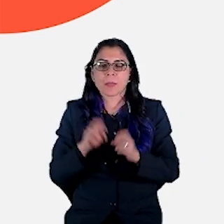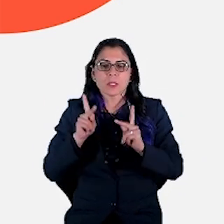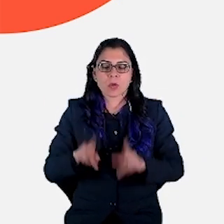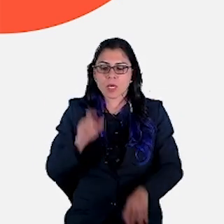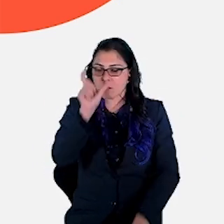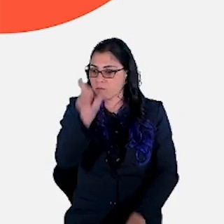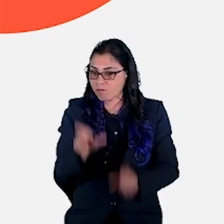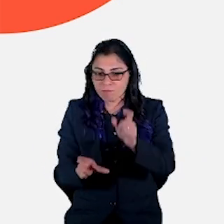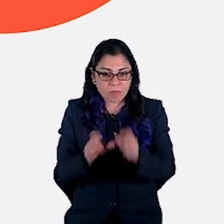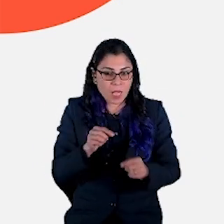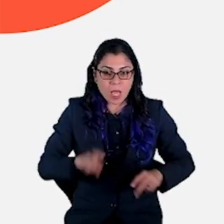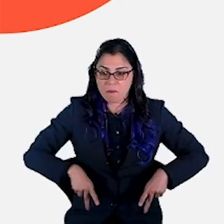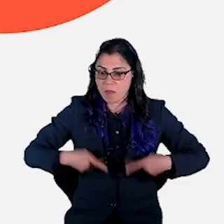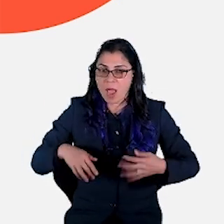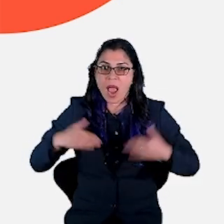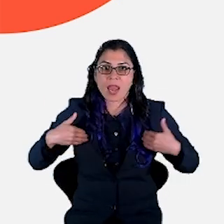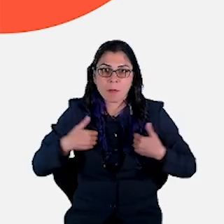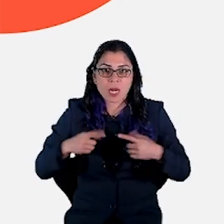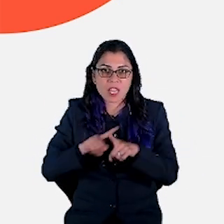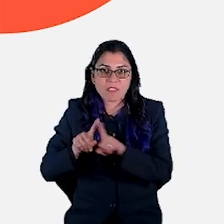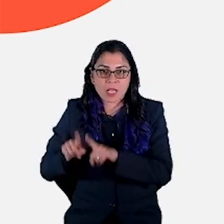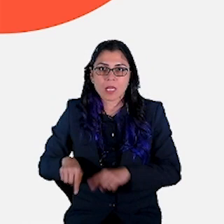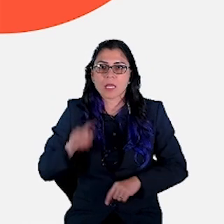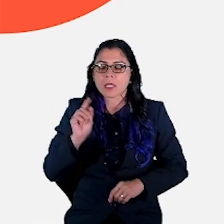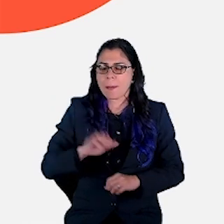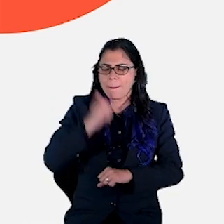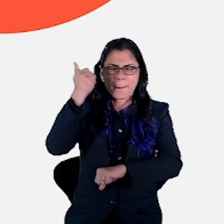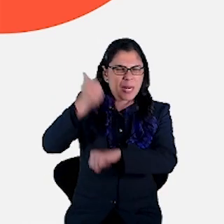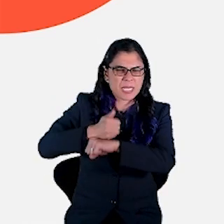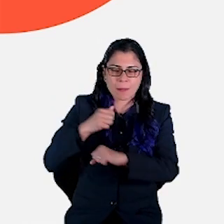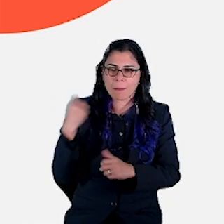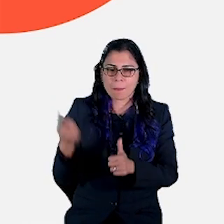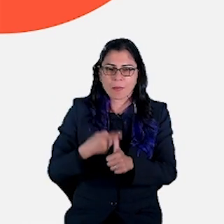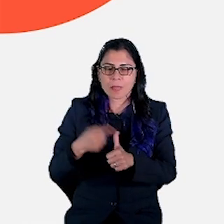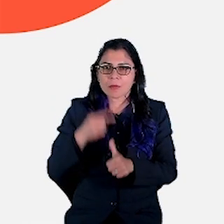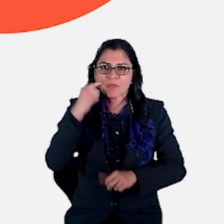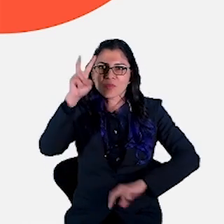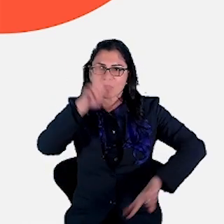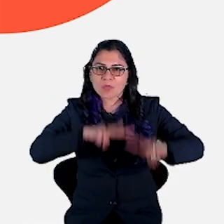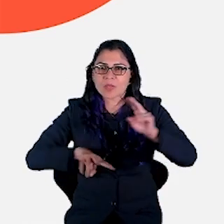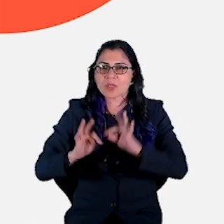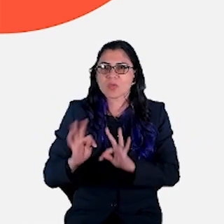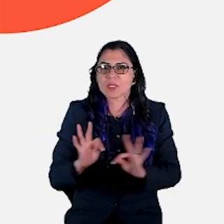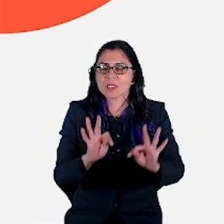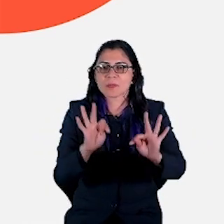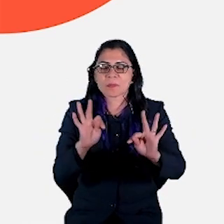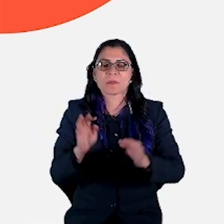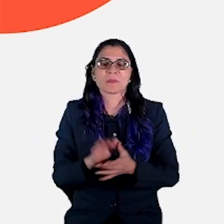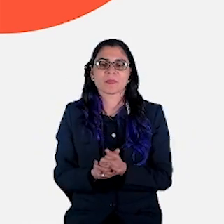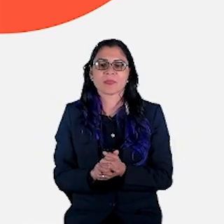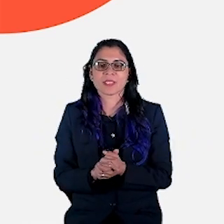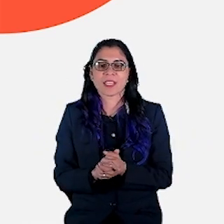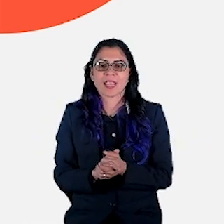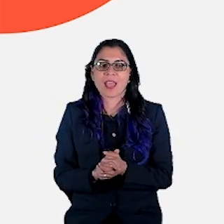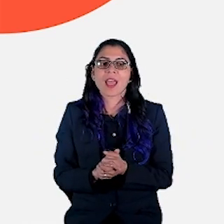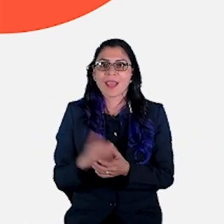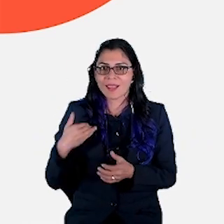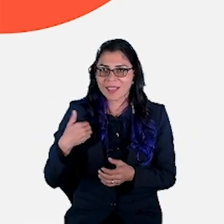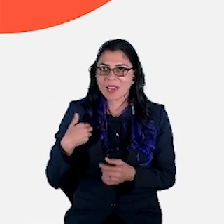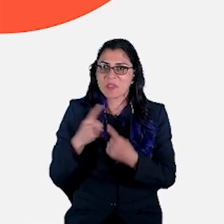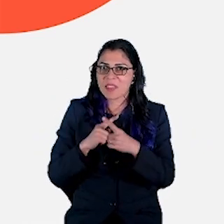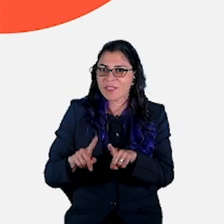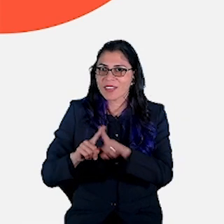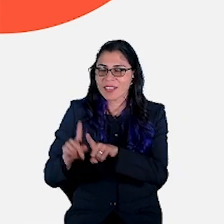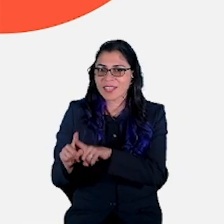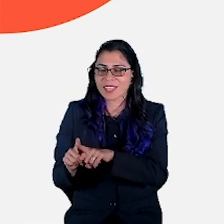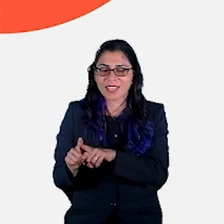vivientes los que permite que esto sea un lugar privilegiado para el turismo de investigación científica es por eso que tenemos una